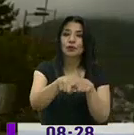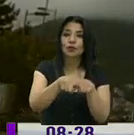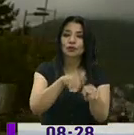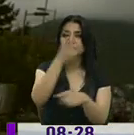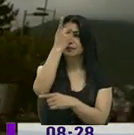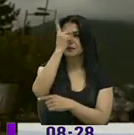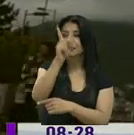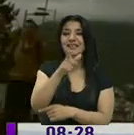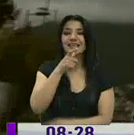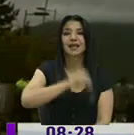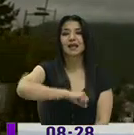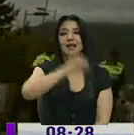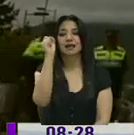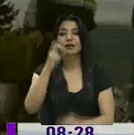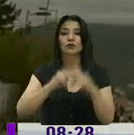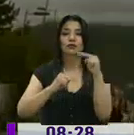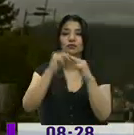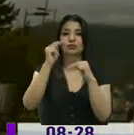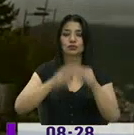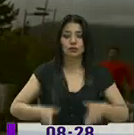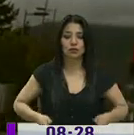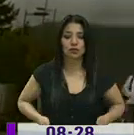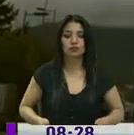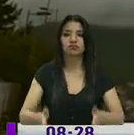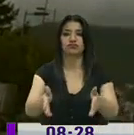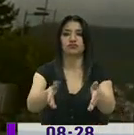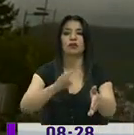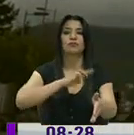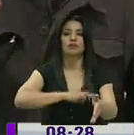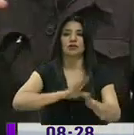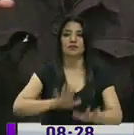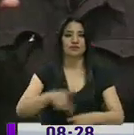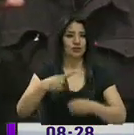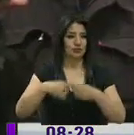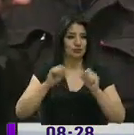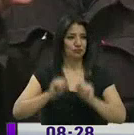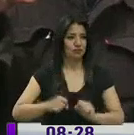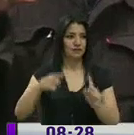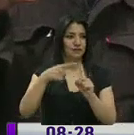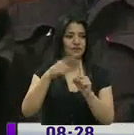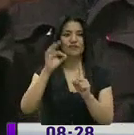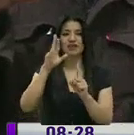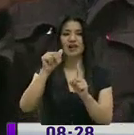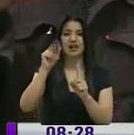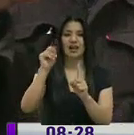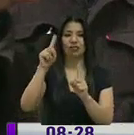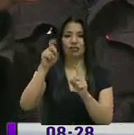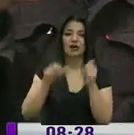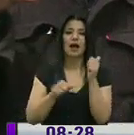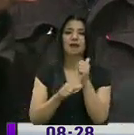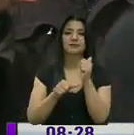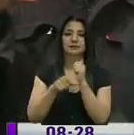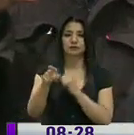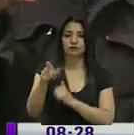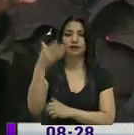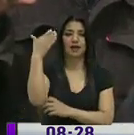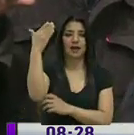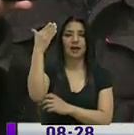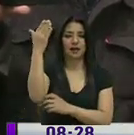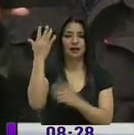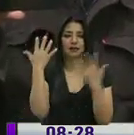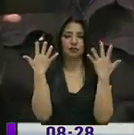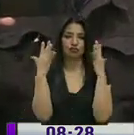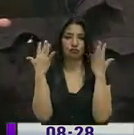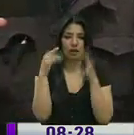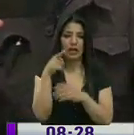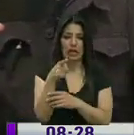quién será el constructor del denominado corredor metropolitano de quito es decir de fernando carrión asesor del alcalde y urbanista encargado